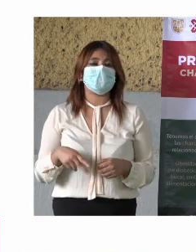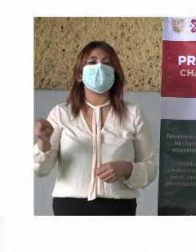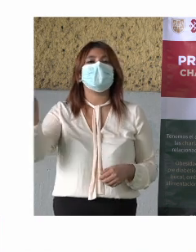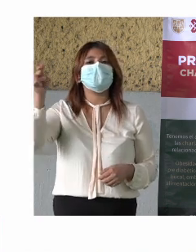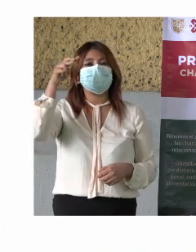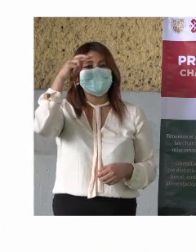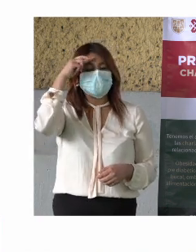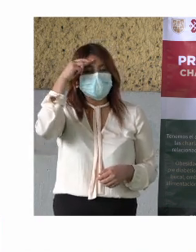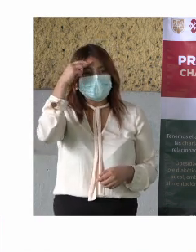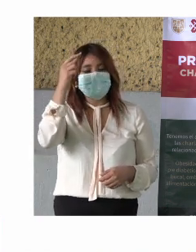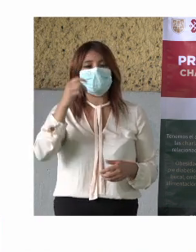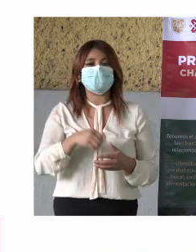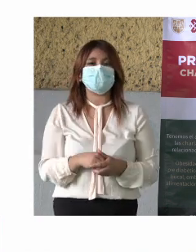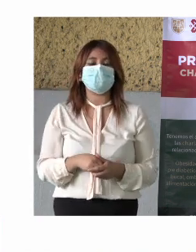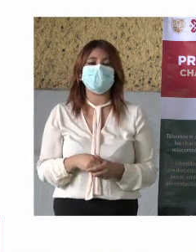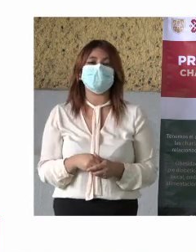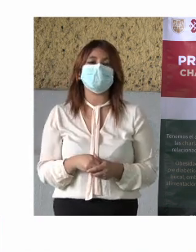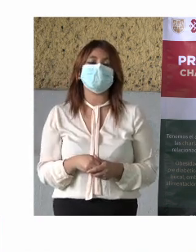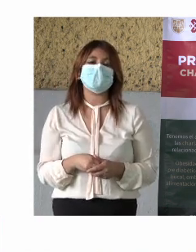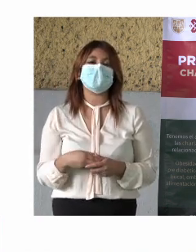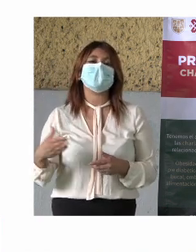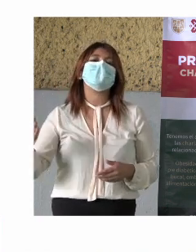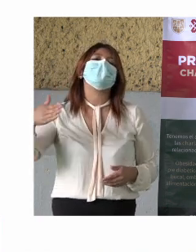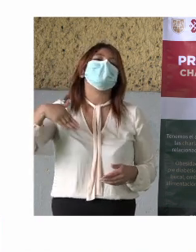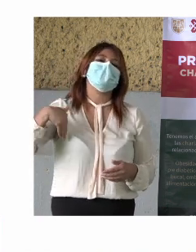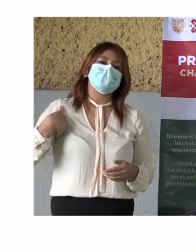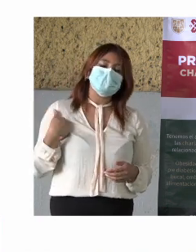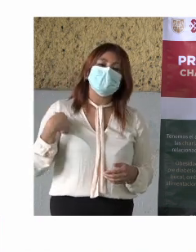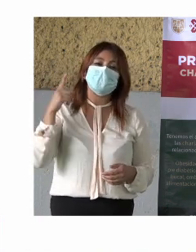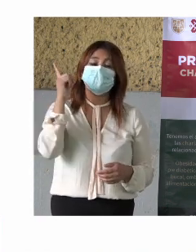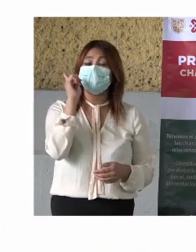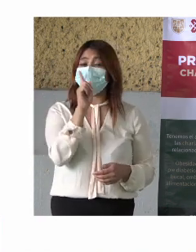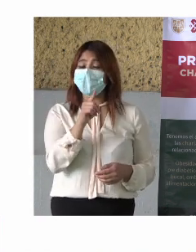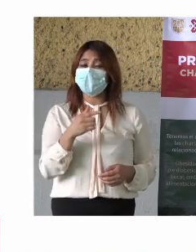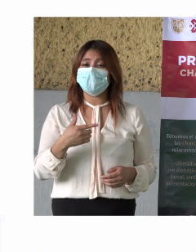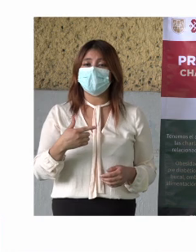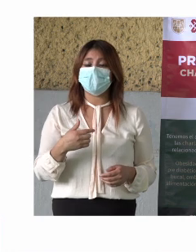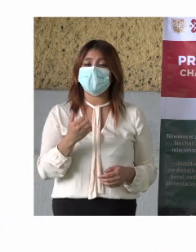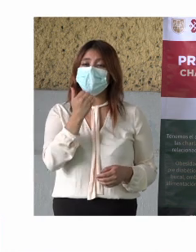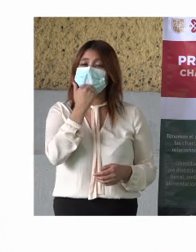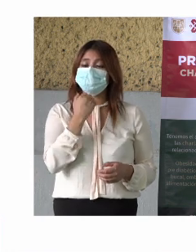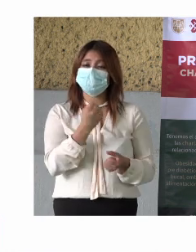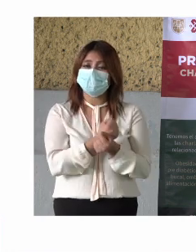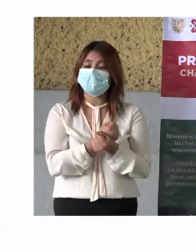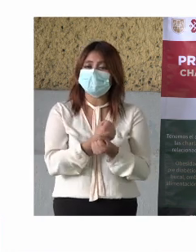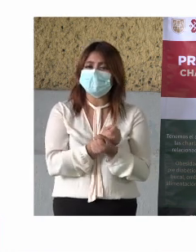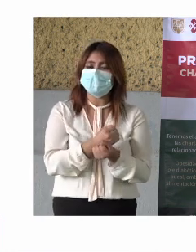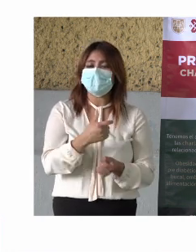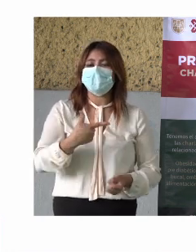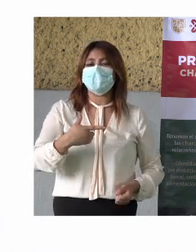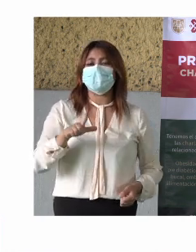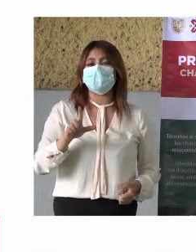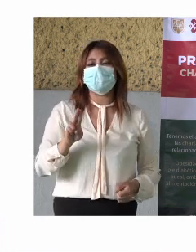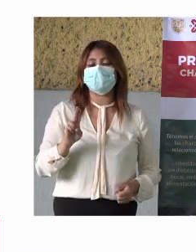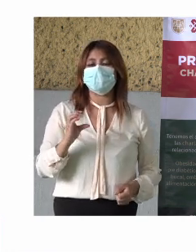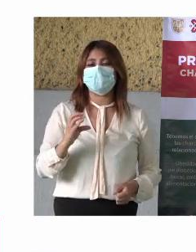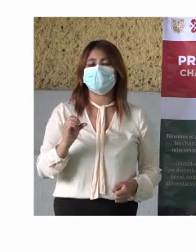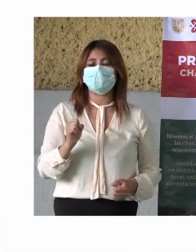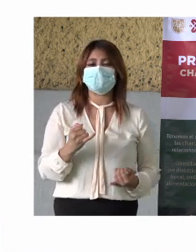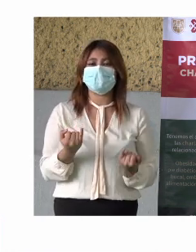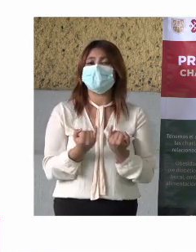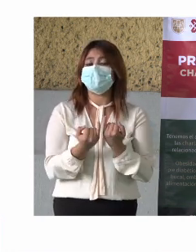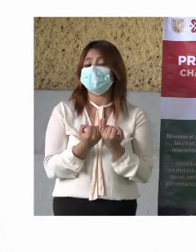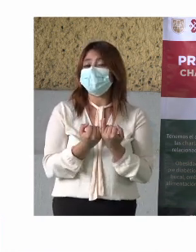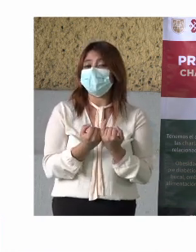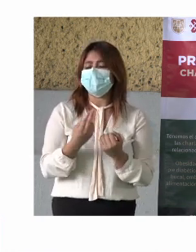en el cuerpo es un sitio de almacenamiento tanto para glucosa, pero también para las grasas como colesterol y triglicéridos. Entonces también nos va